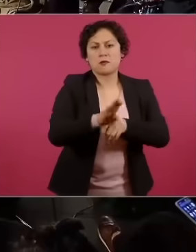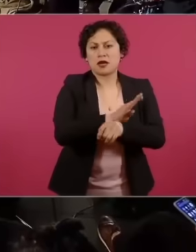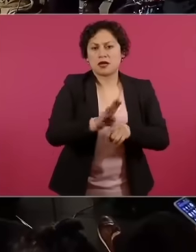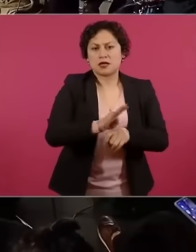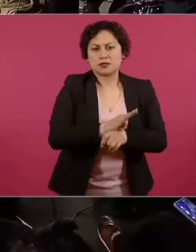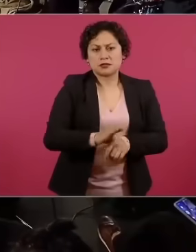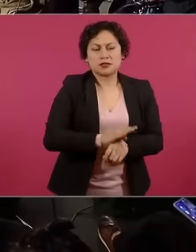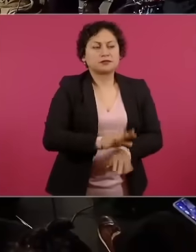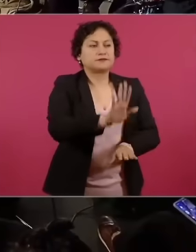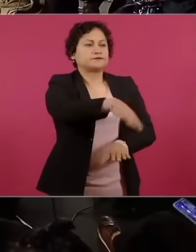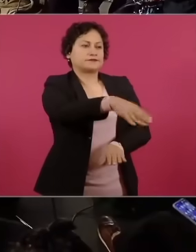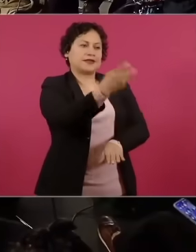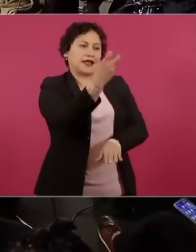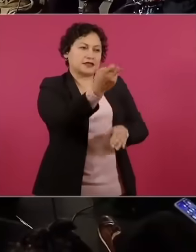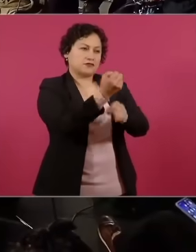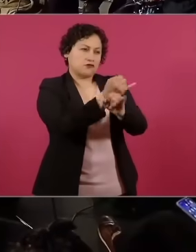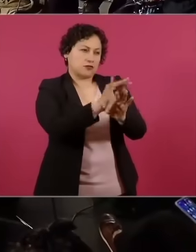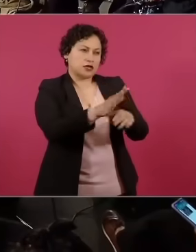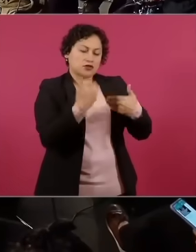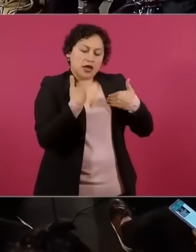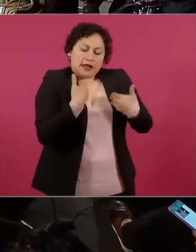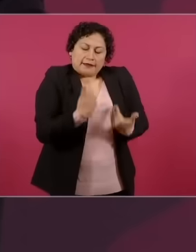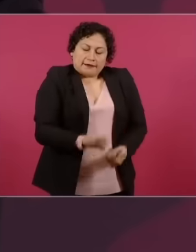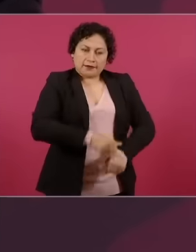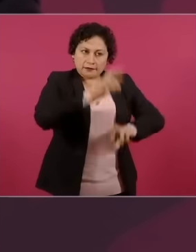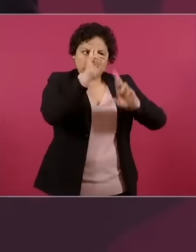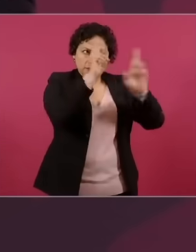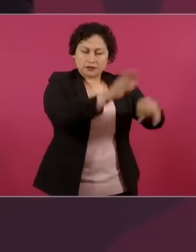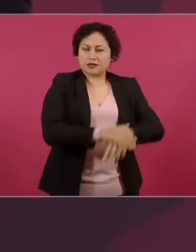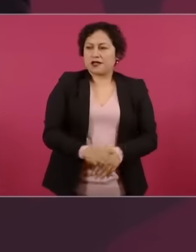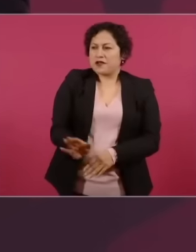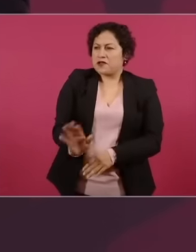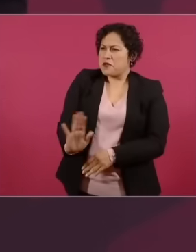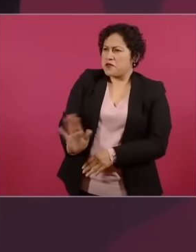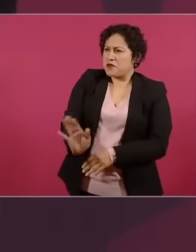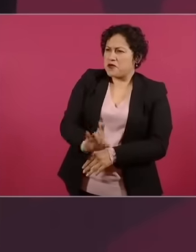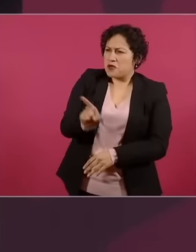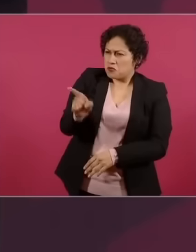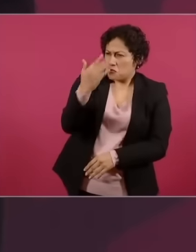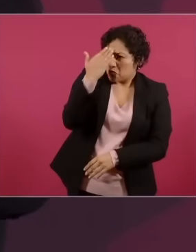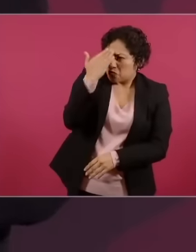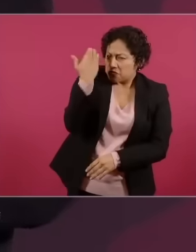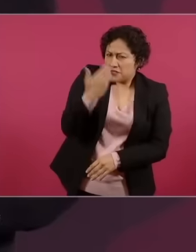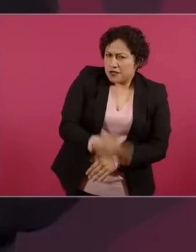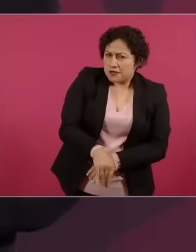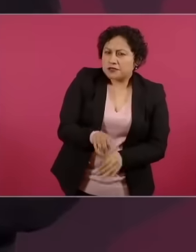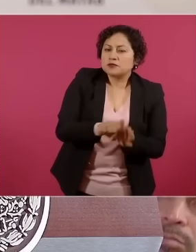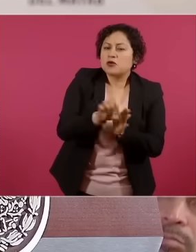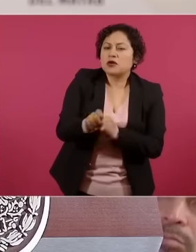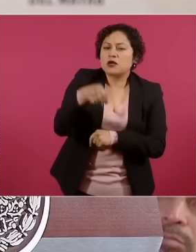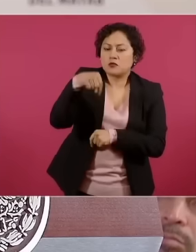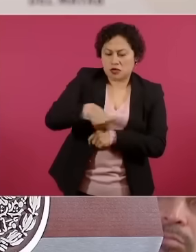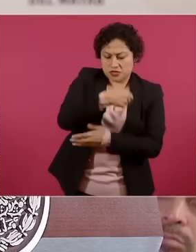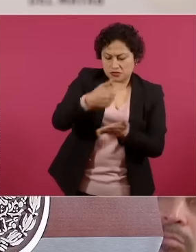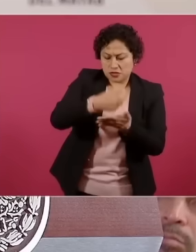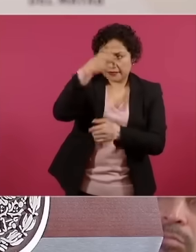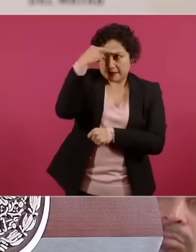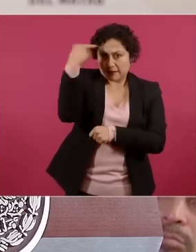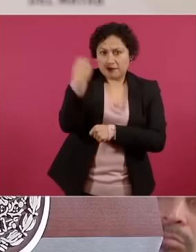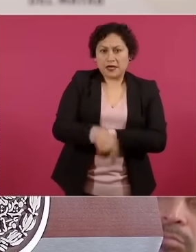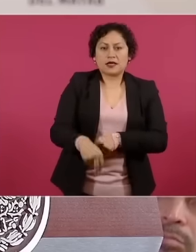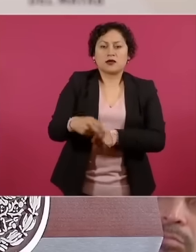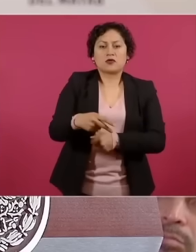sí, y respeto esos datos. Tú sabes que se han venido a vivir a la Ciudad de México